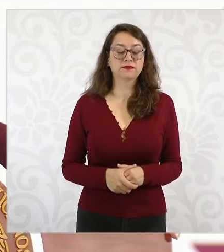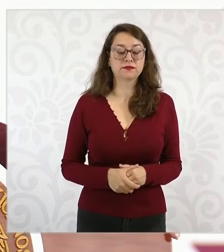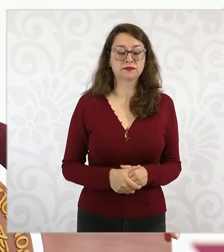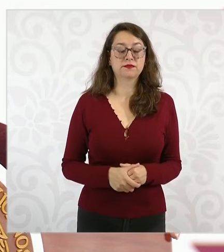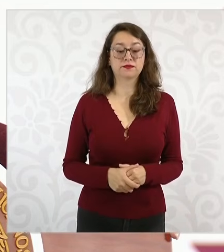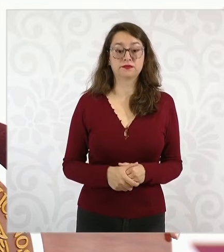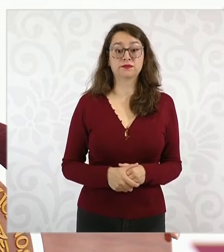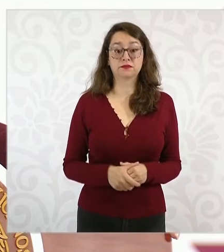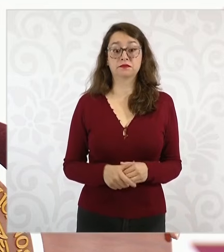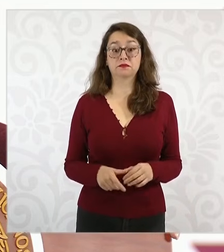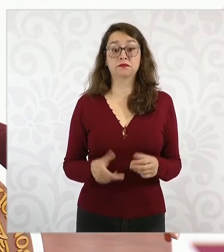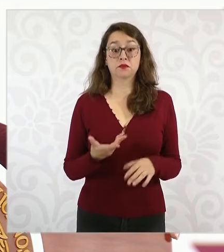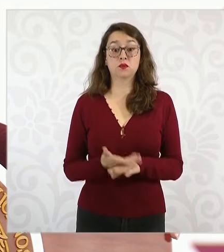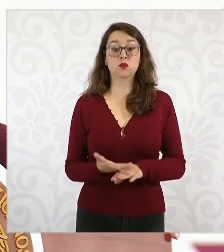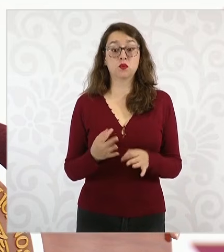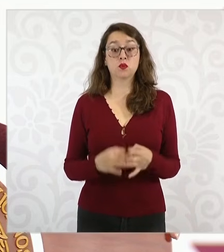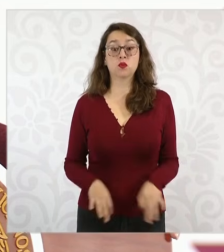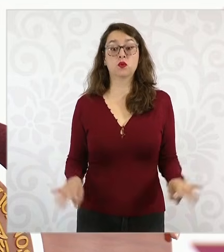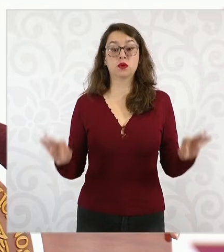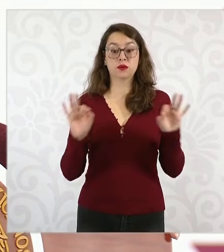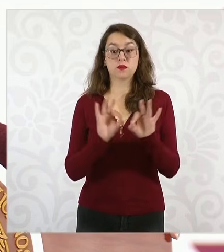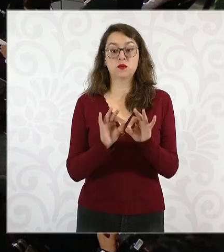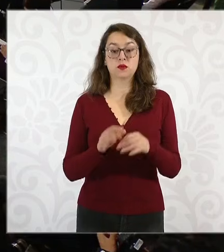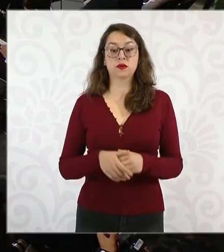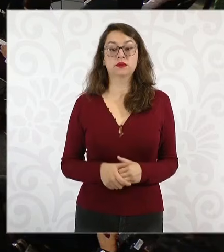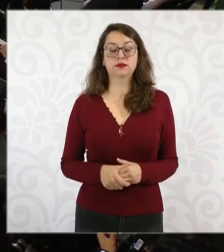porque es muy, muy relevante.